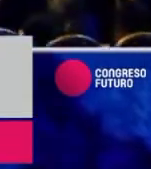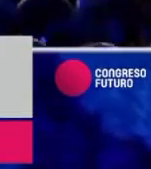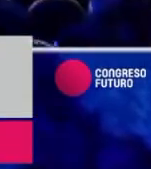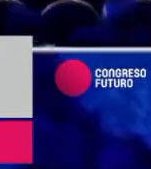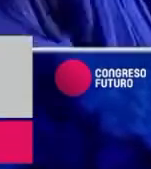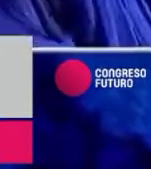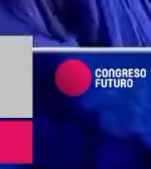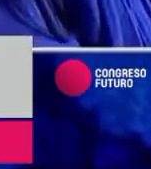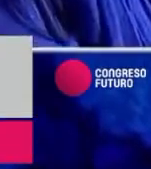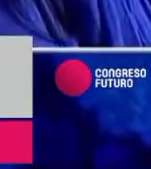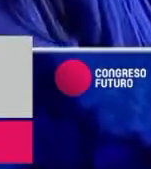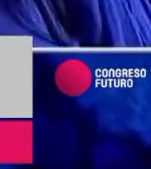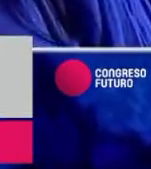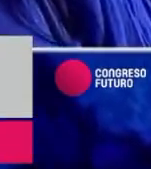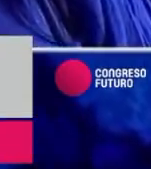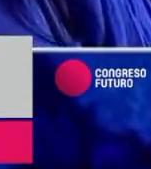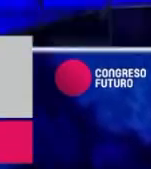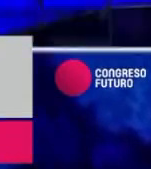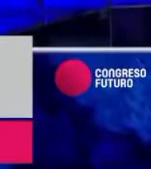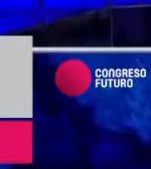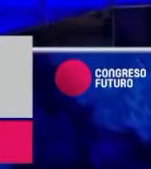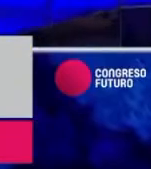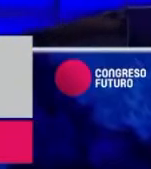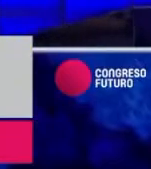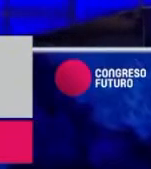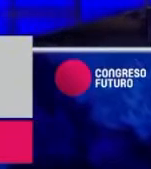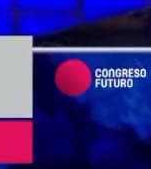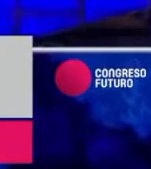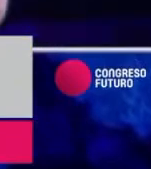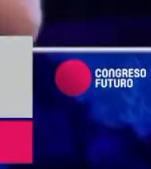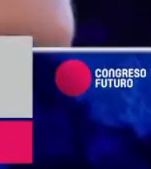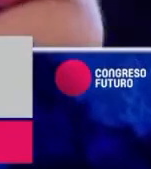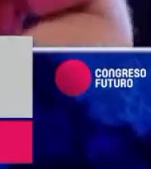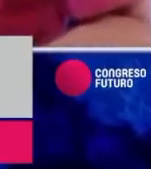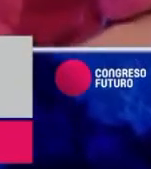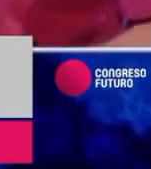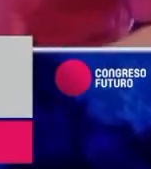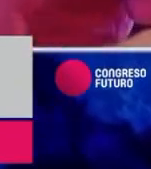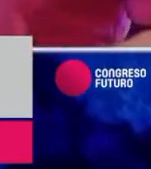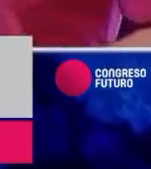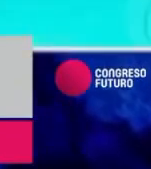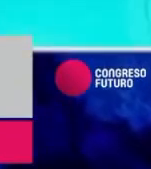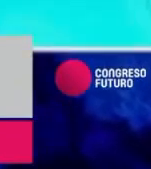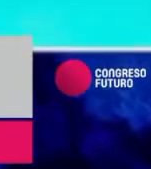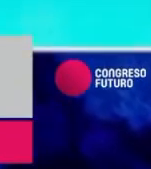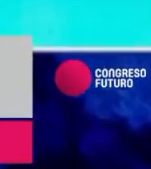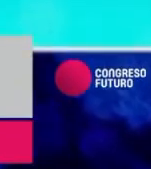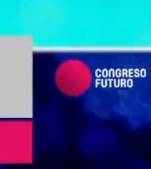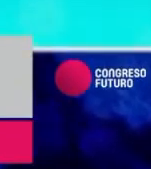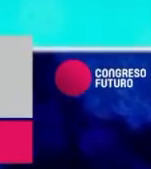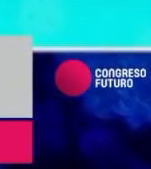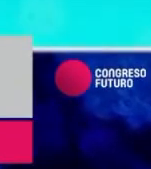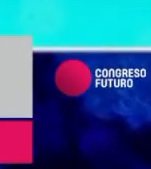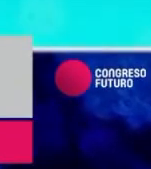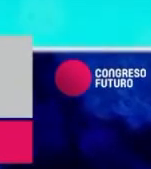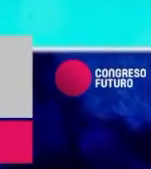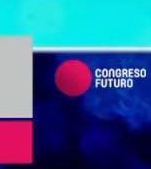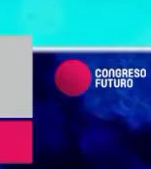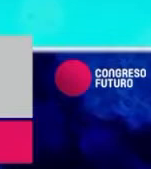economía no era lo que yo creí que era, ¿no? O sea, era algo mucho más vasto, tenía mucho más que ver con las ciencias